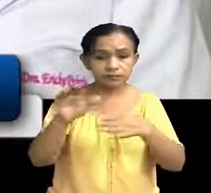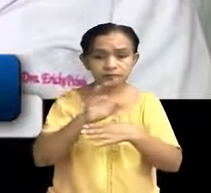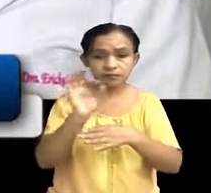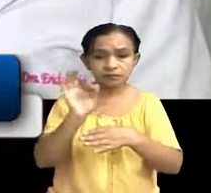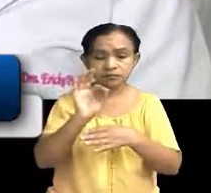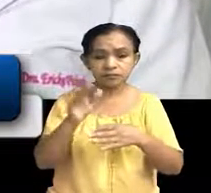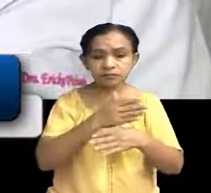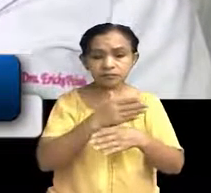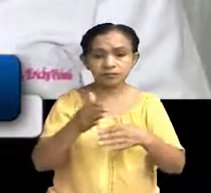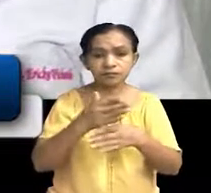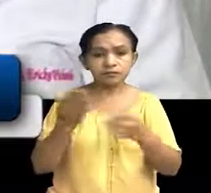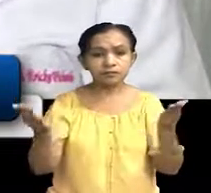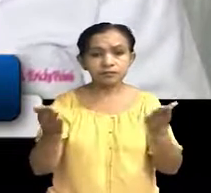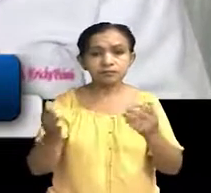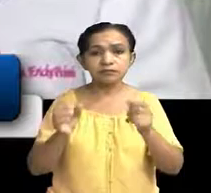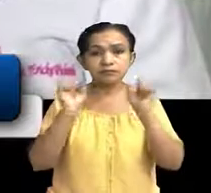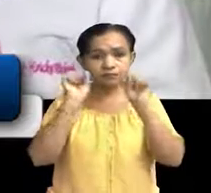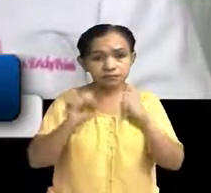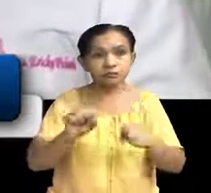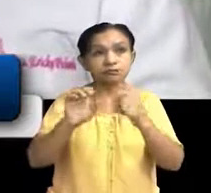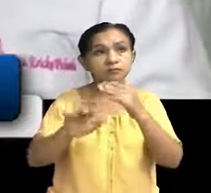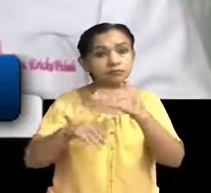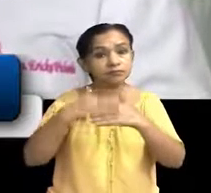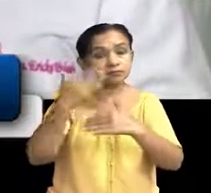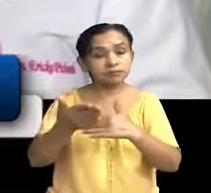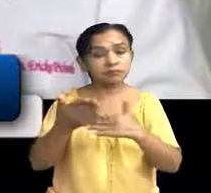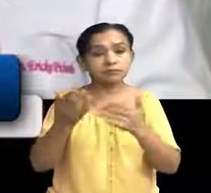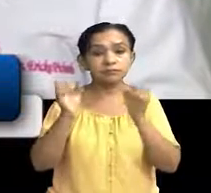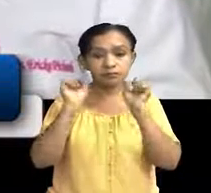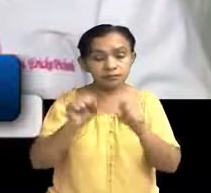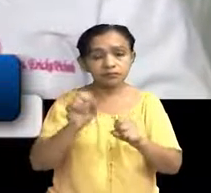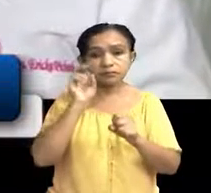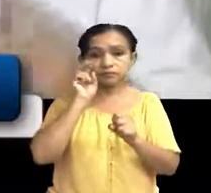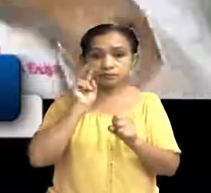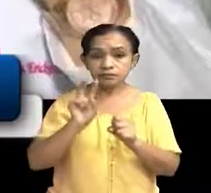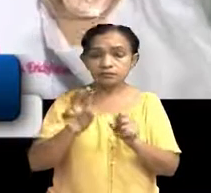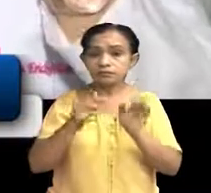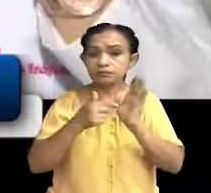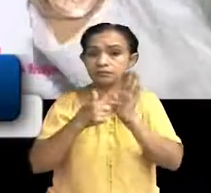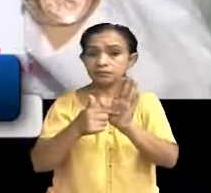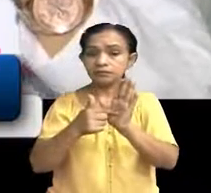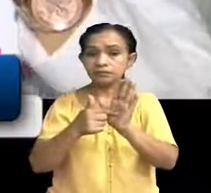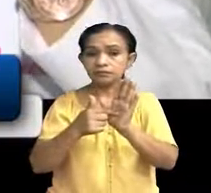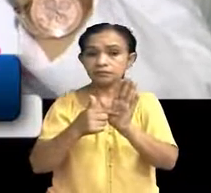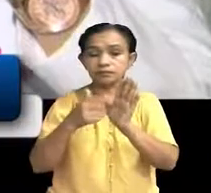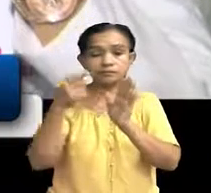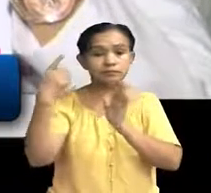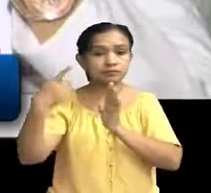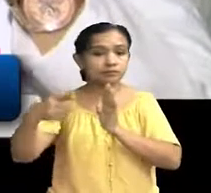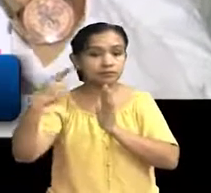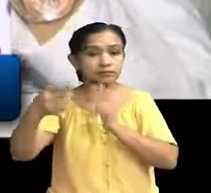X o Y causa, puede nuevamente manifestársele, por ejemplo, si le dio en el lado